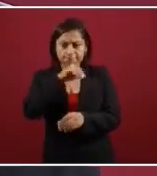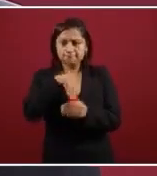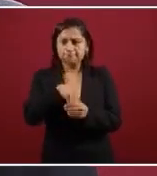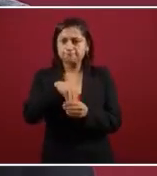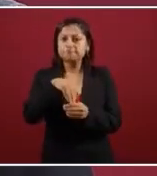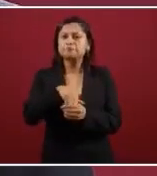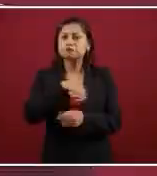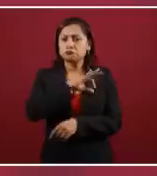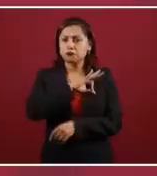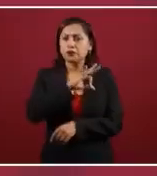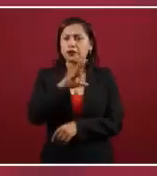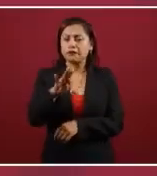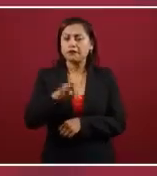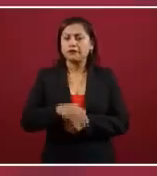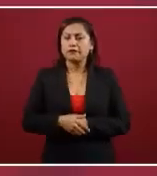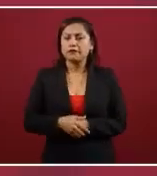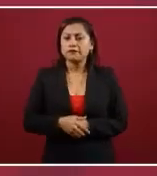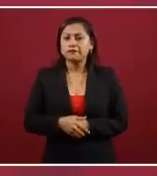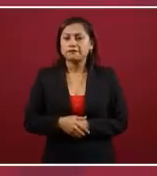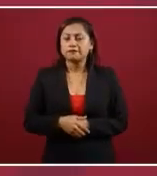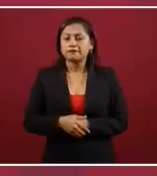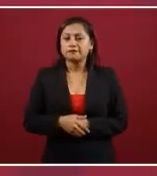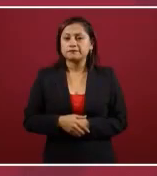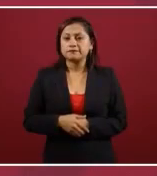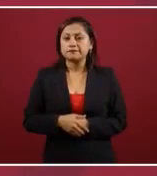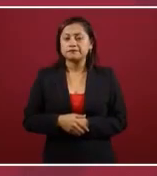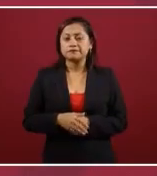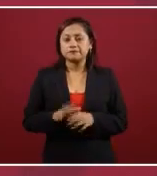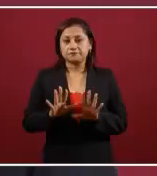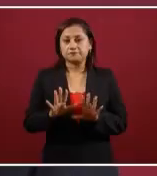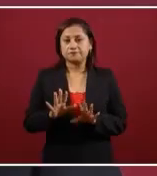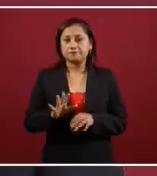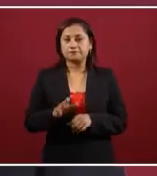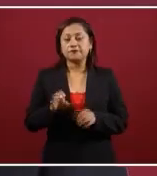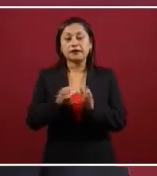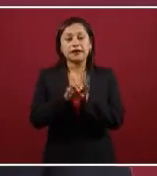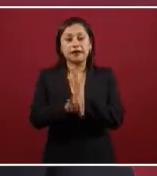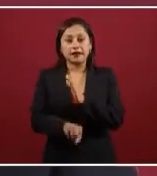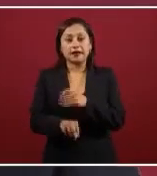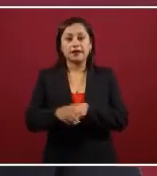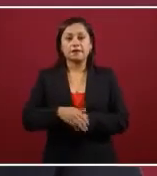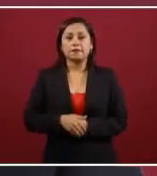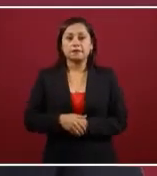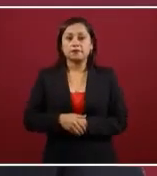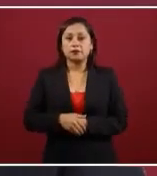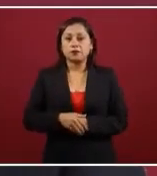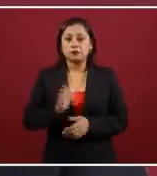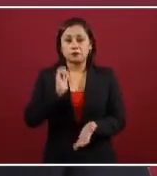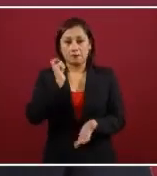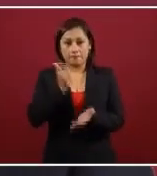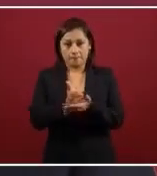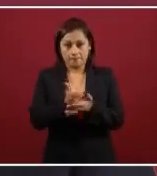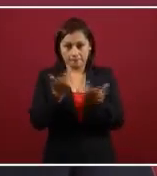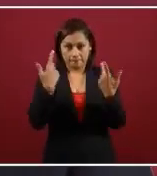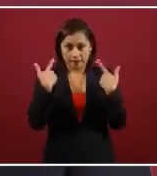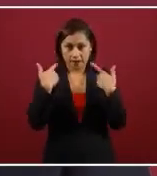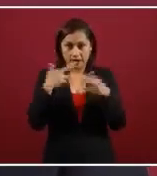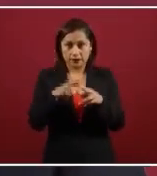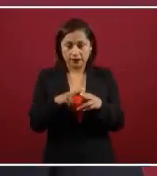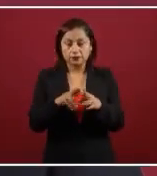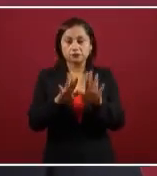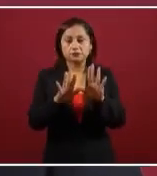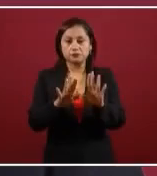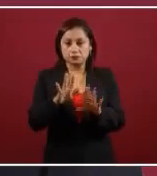y priorizar, por ejemplo, considerar el pago de maestros,